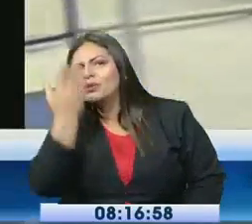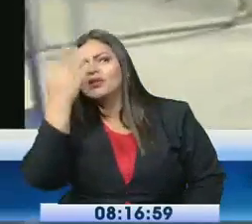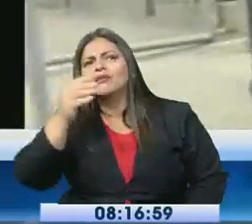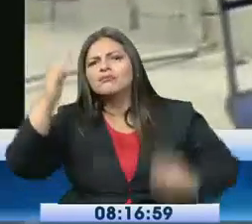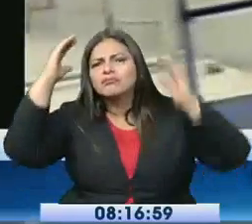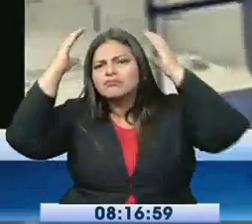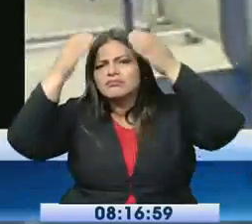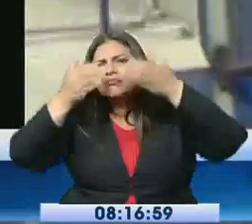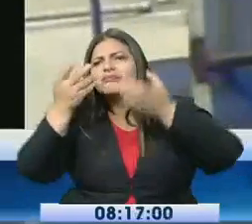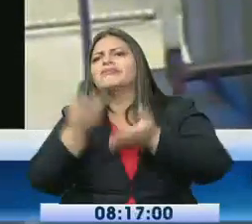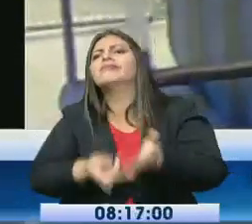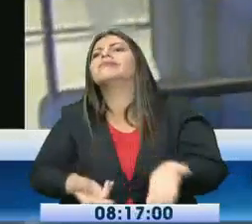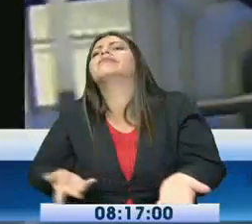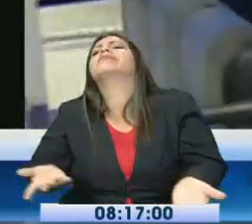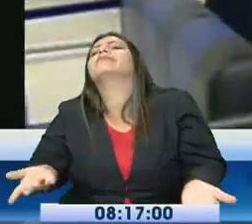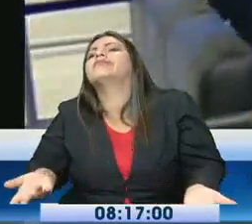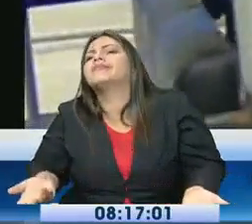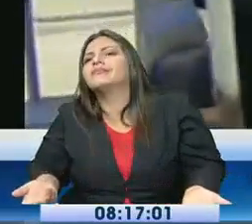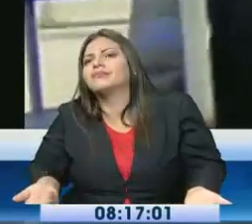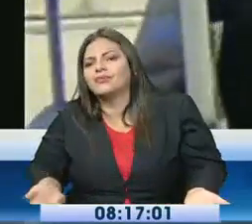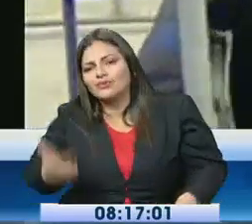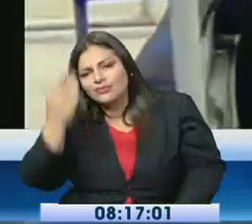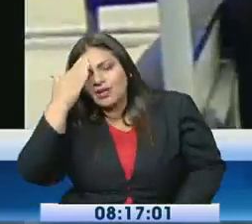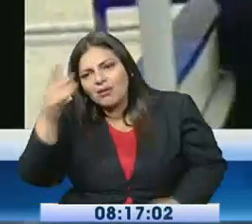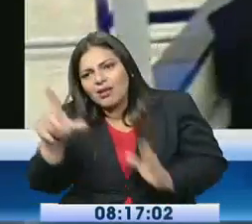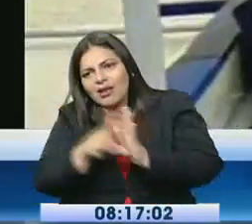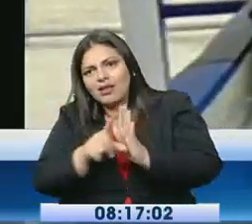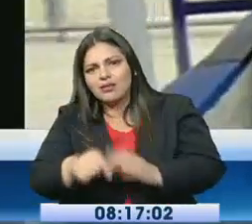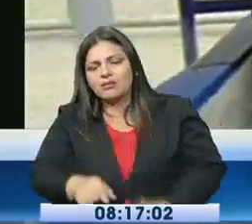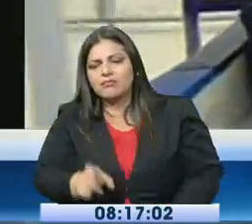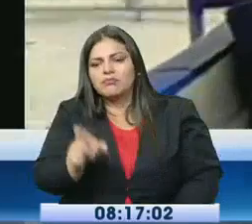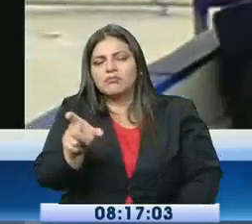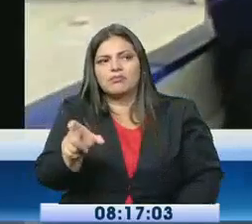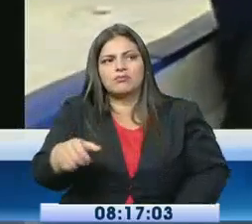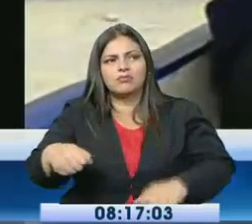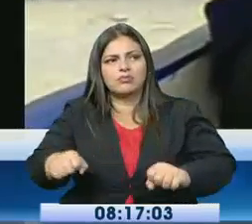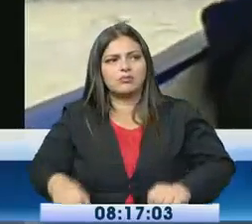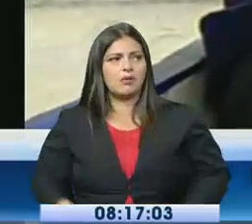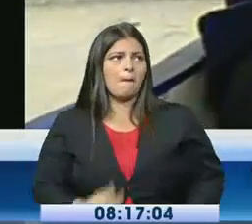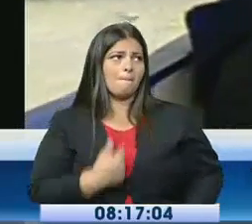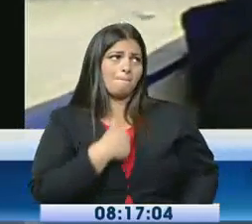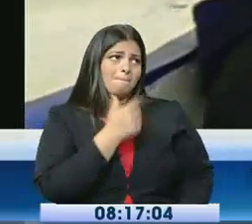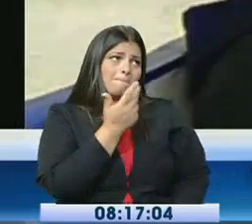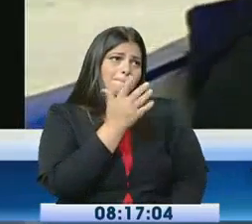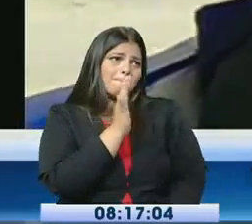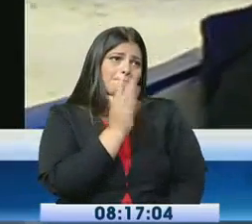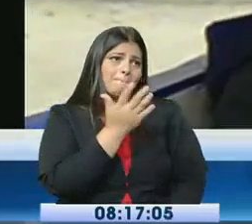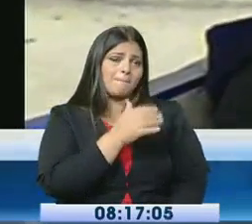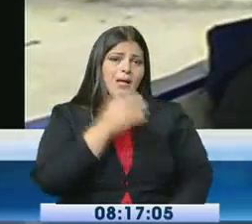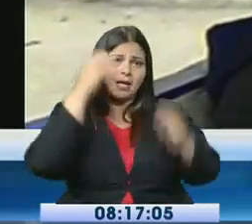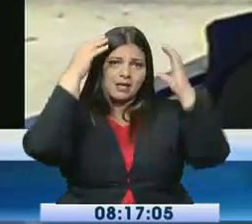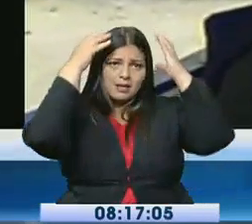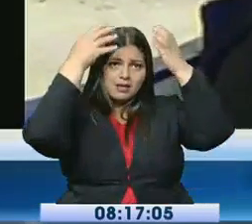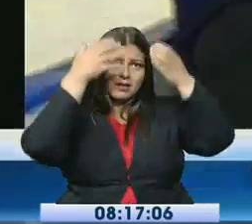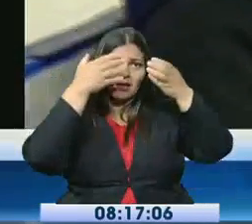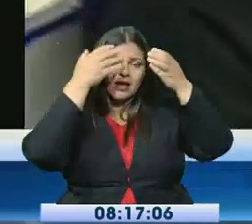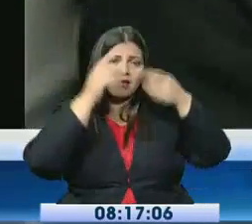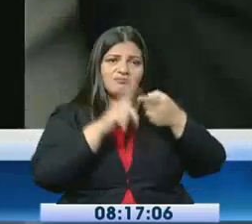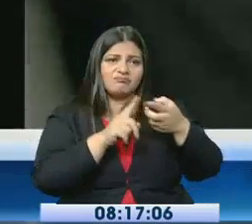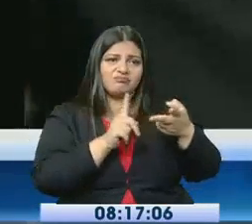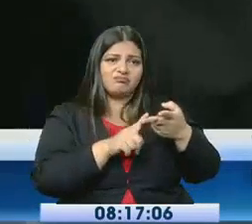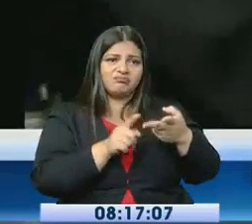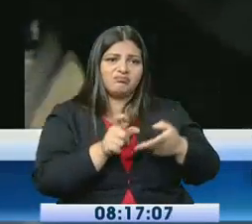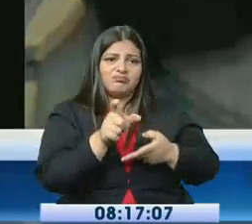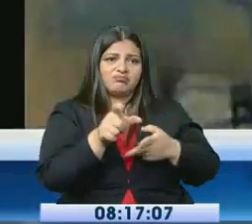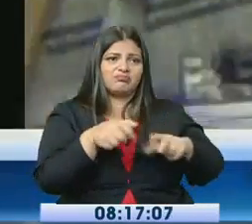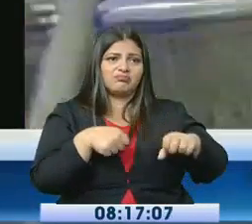¿Por qué se la trabajar sin casco? Ah. ¿La licencia? En la casa. ¿Tampoco carga la licencia? No. Pero, ¿cómo es? Pero